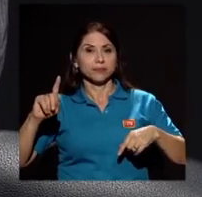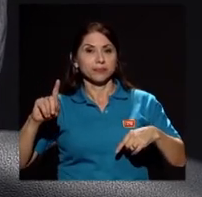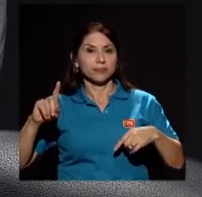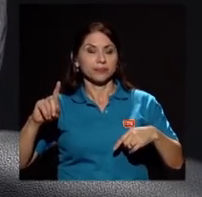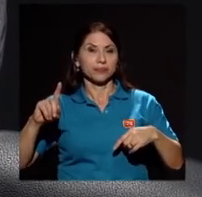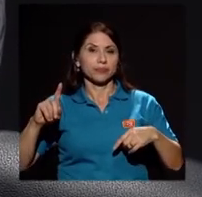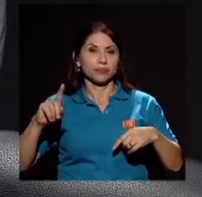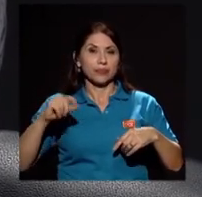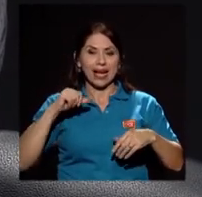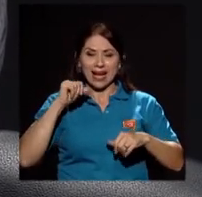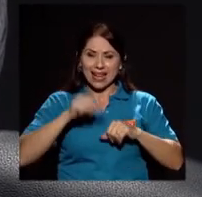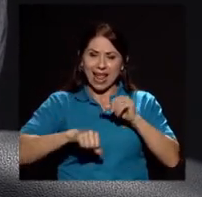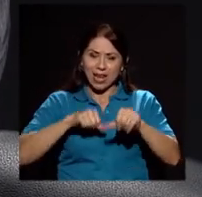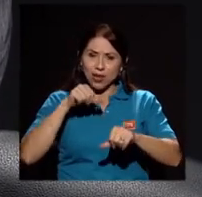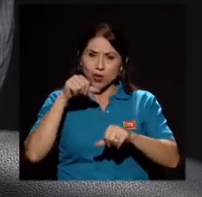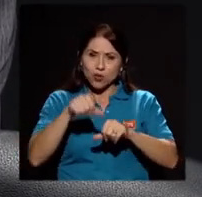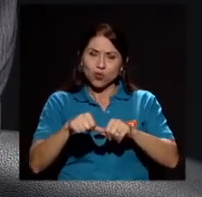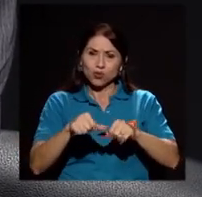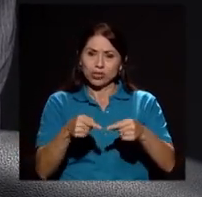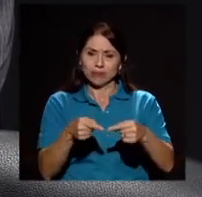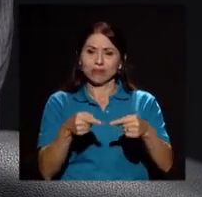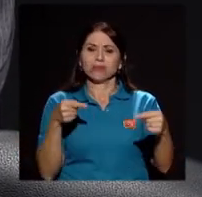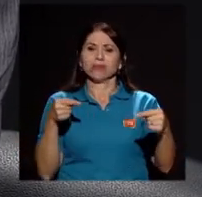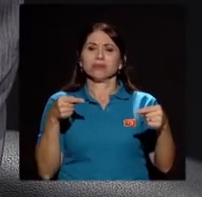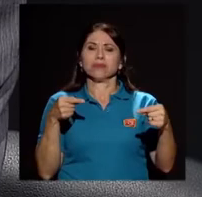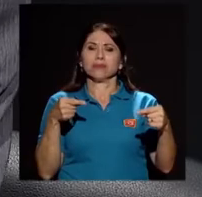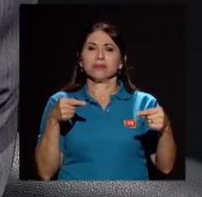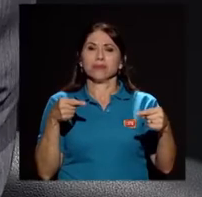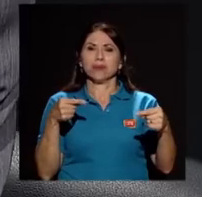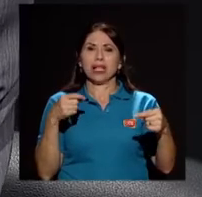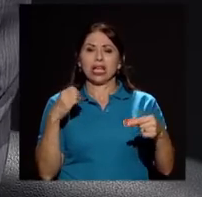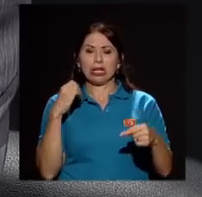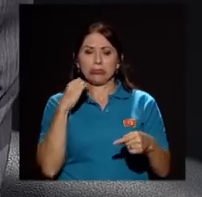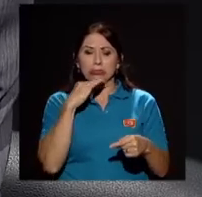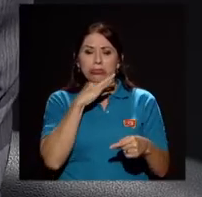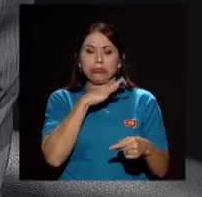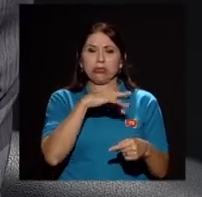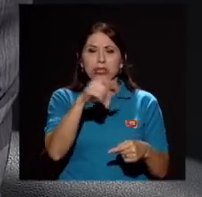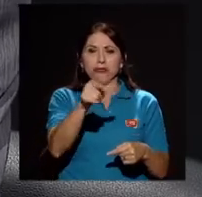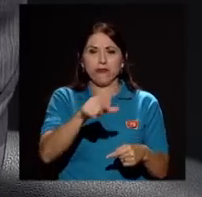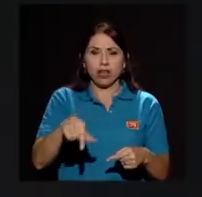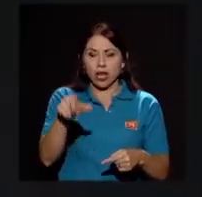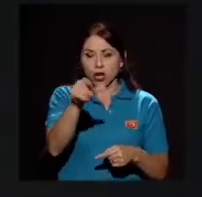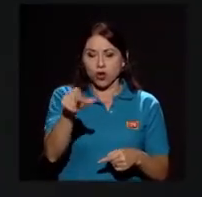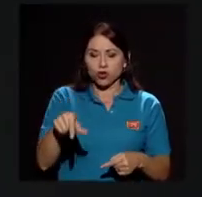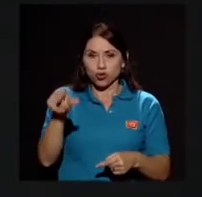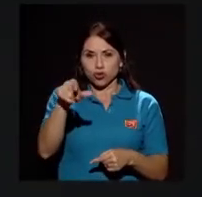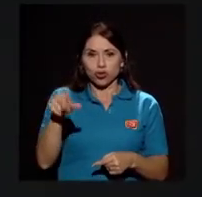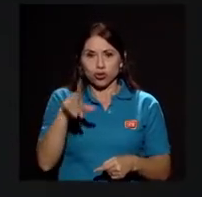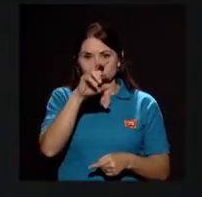la lucha contra la polución de los ríos en contra